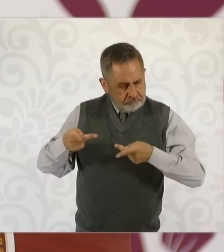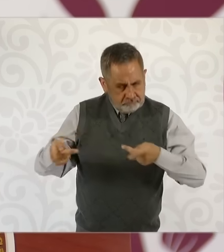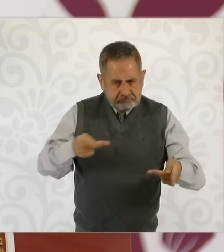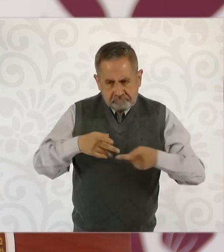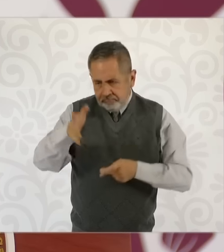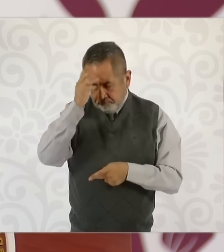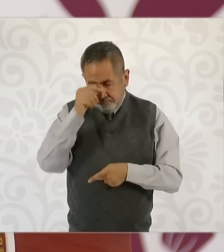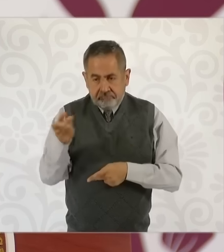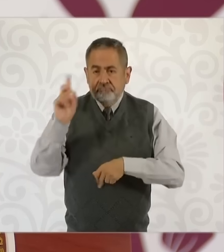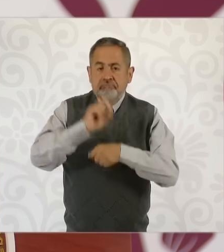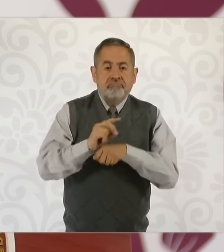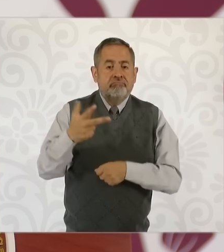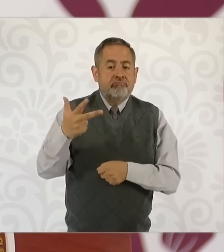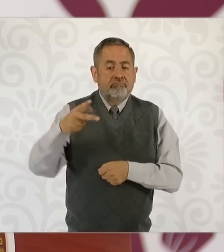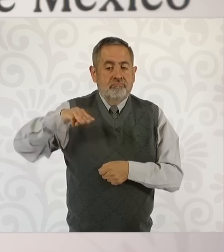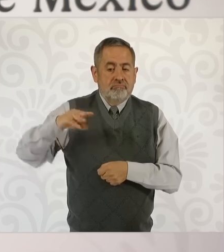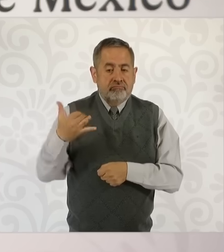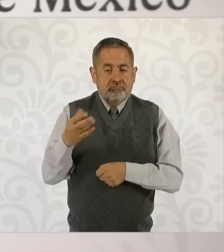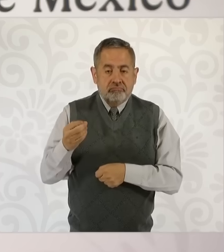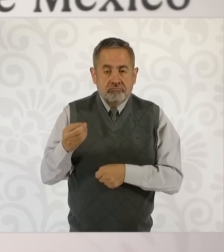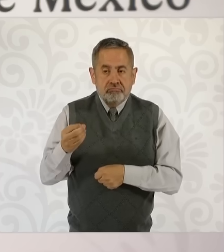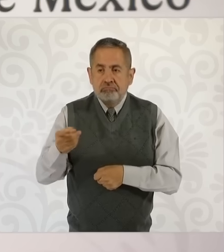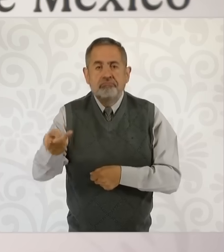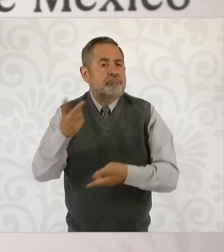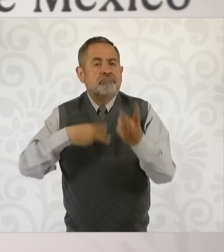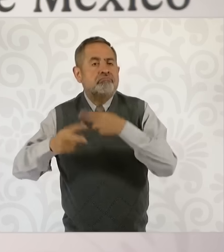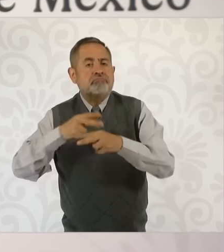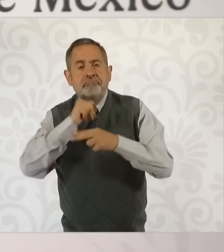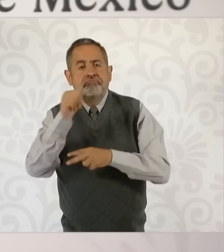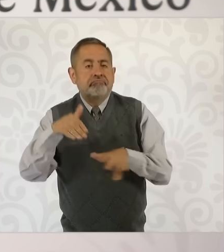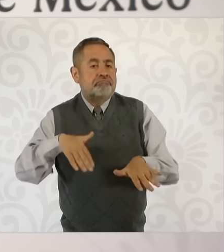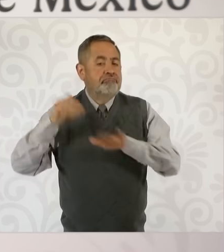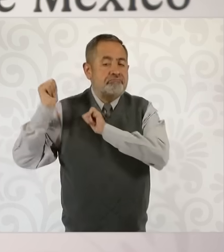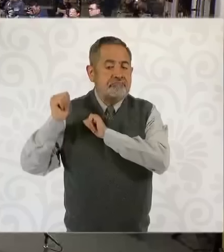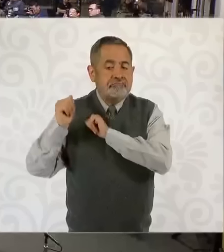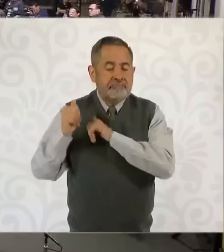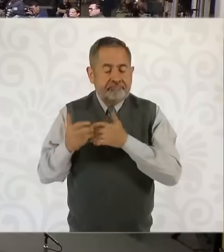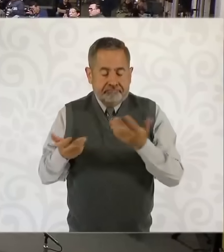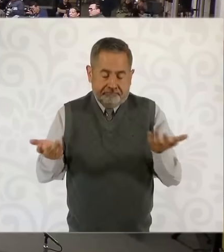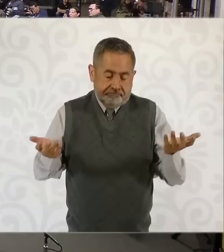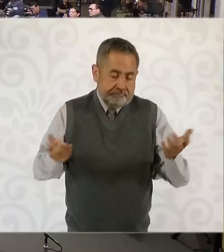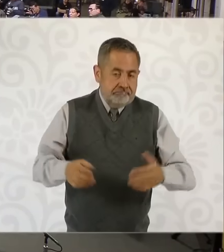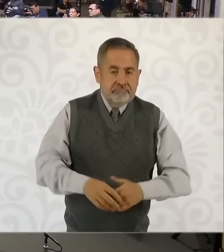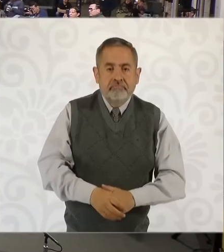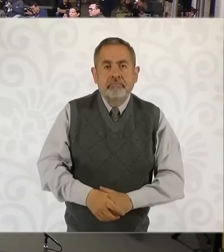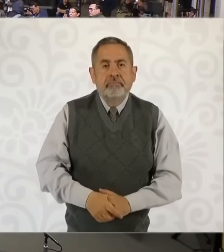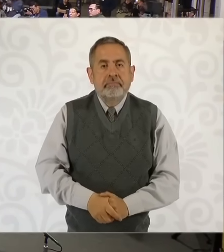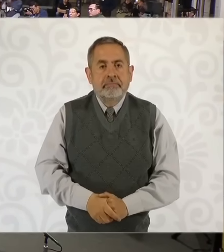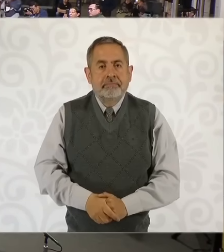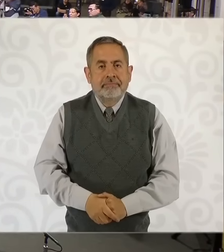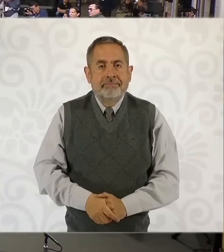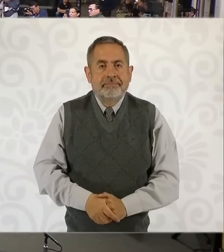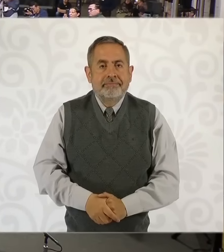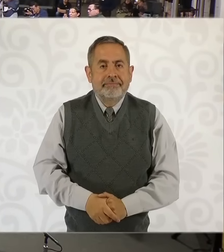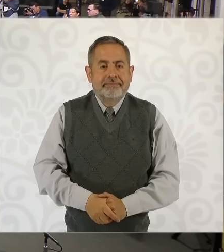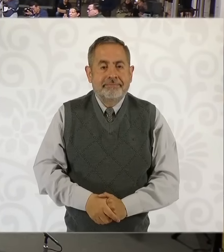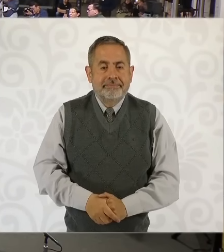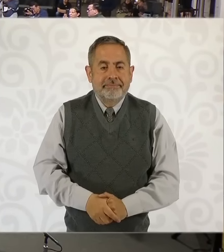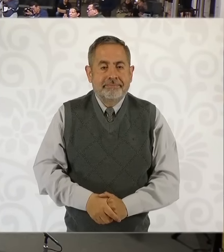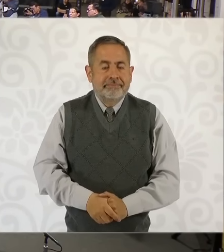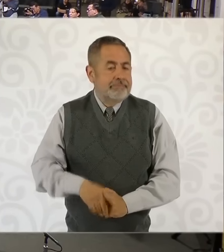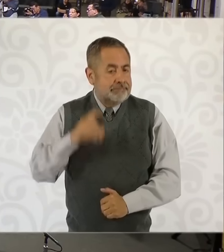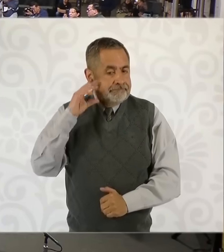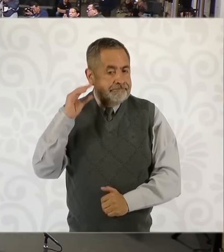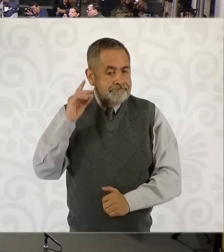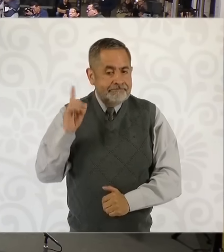mayo. Y ya no llegaron a esa reunión. ¿Se confirmó esa reunión? ¿Se confirmó por parte